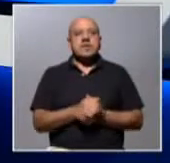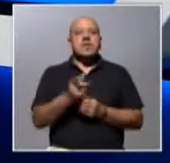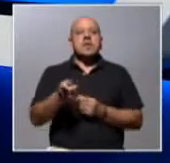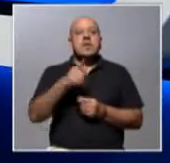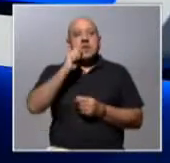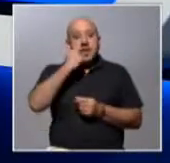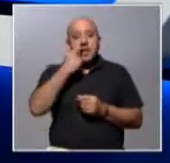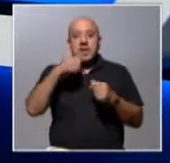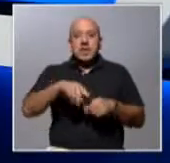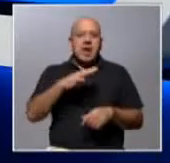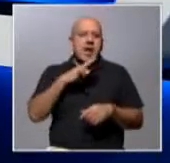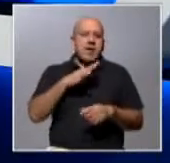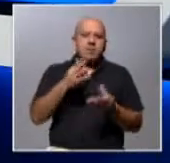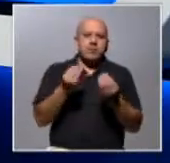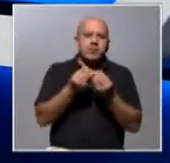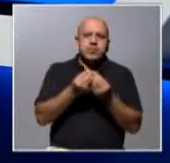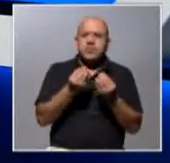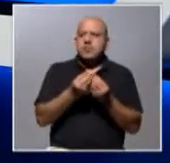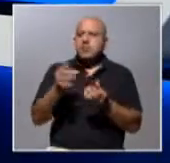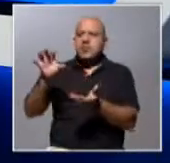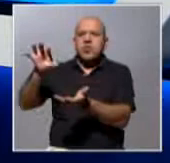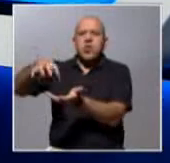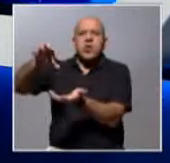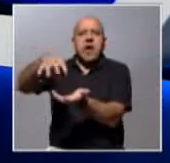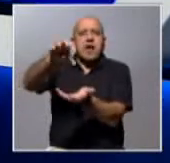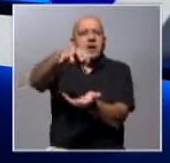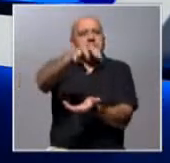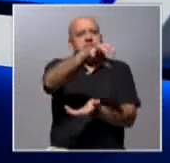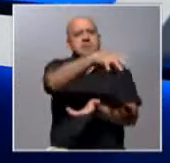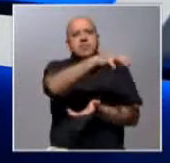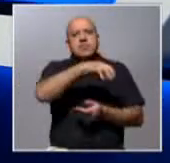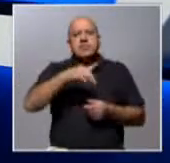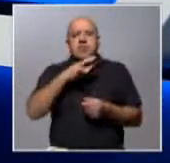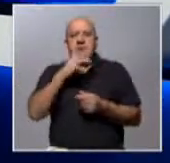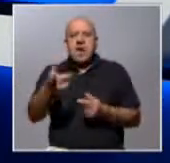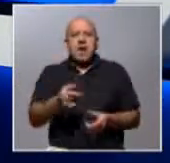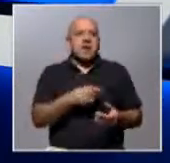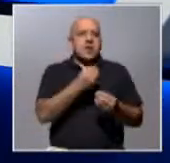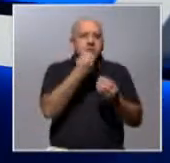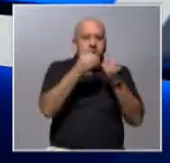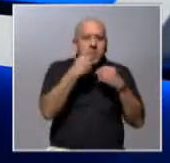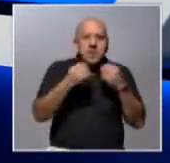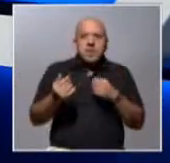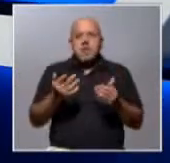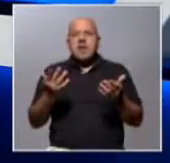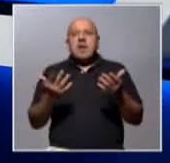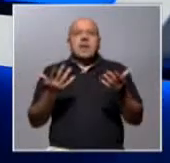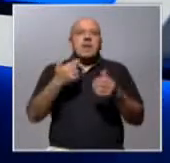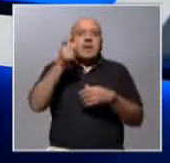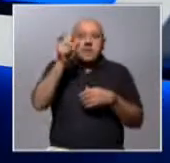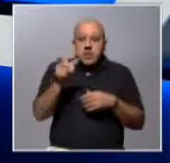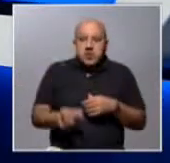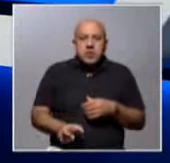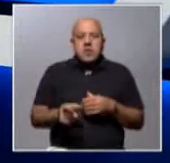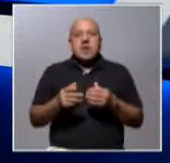toda esta cantidad de iniciativas, de ollas populares, de meriendas populares, ¿no? Que uno no sepa a dónde, digamos, o sea, sabe